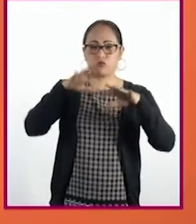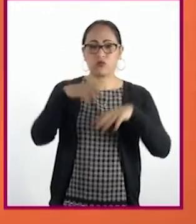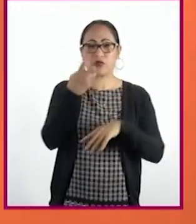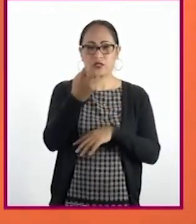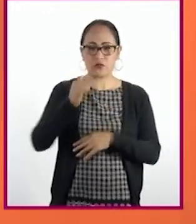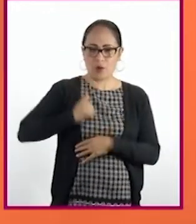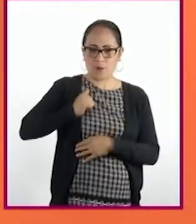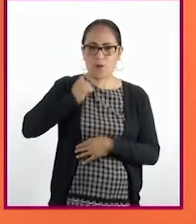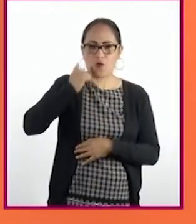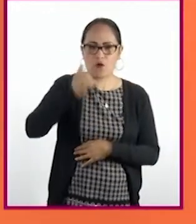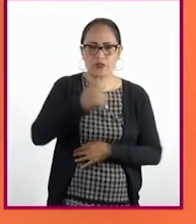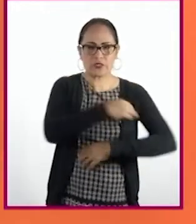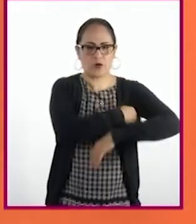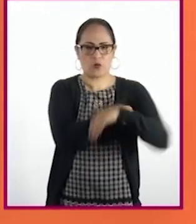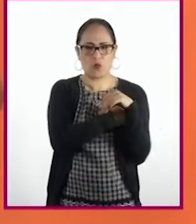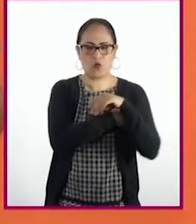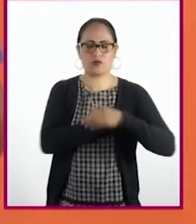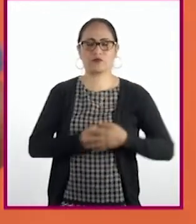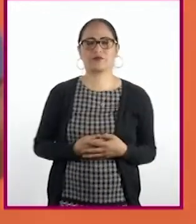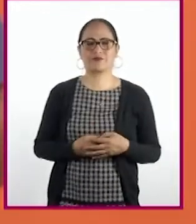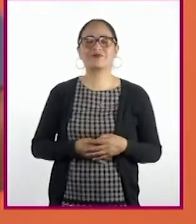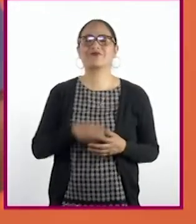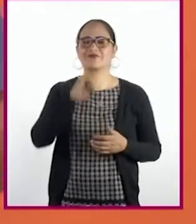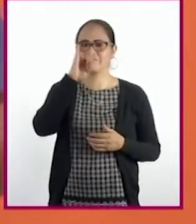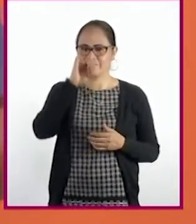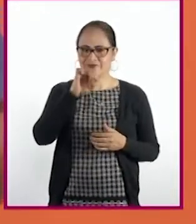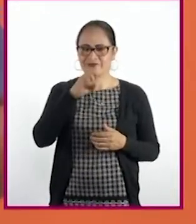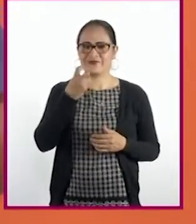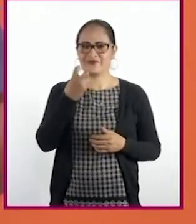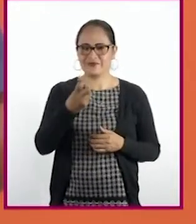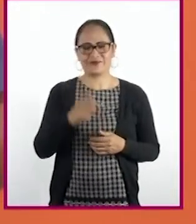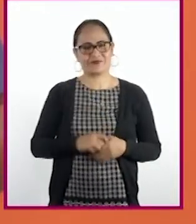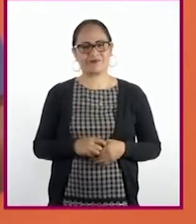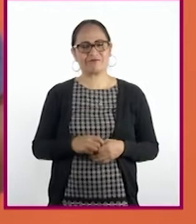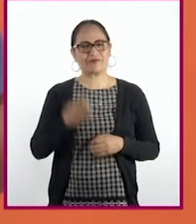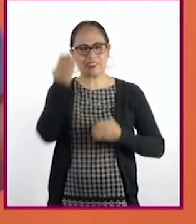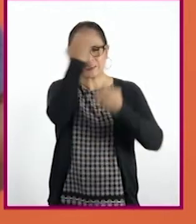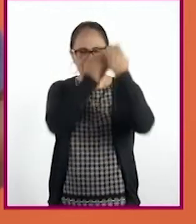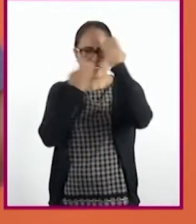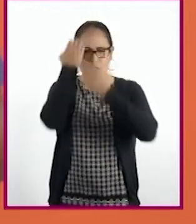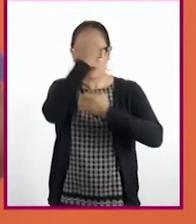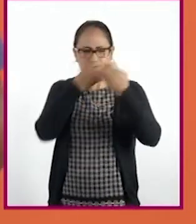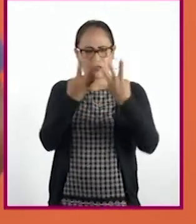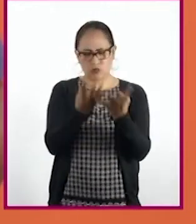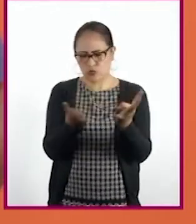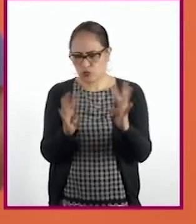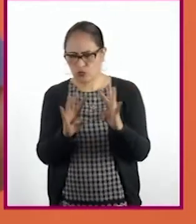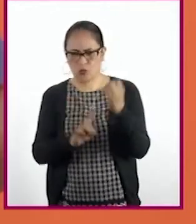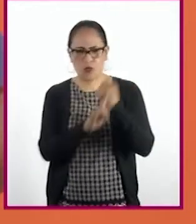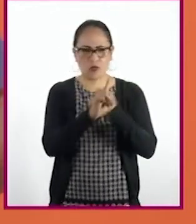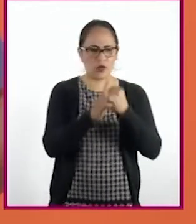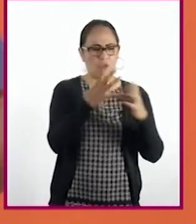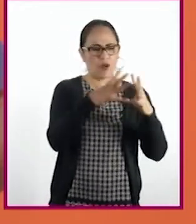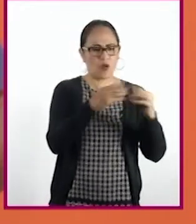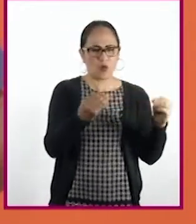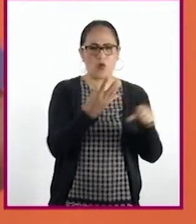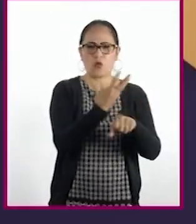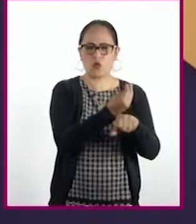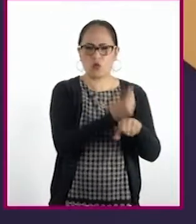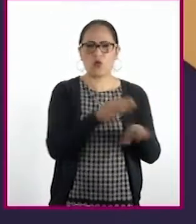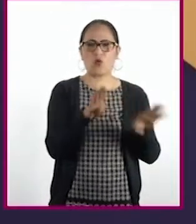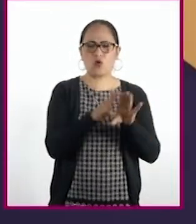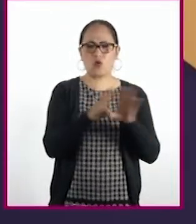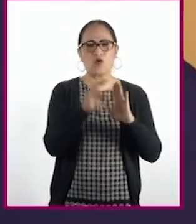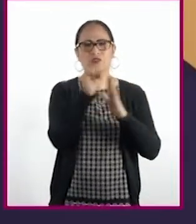maneras. Exactamente. Y después de buscar y analizar varias alternativas de solución, elegimos el sistema técnico